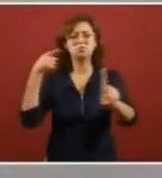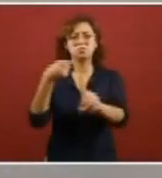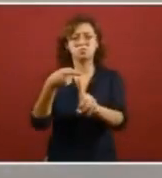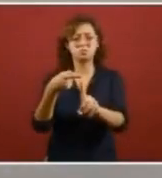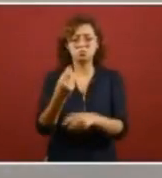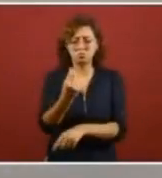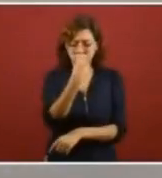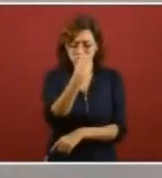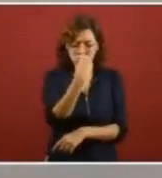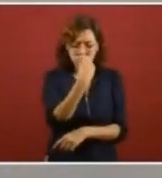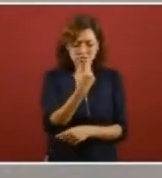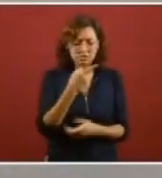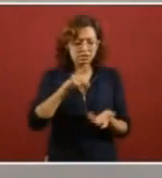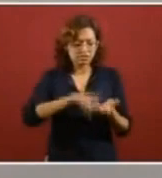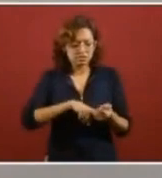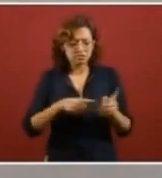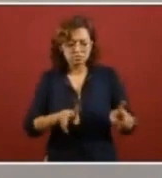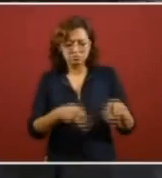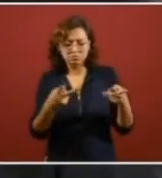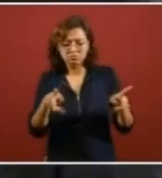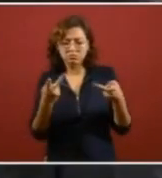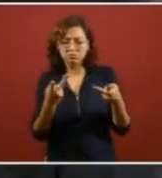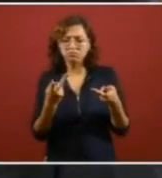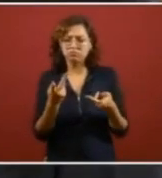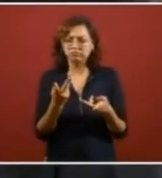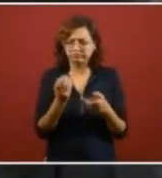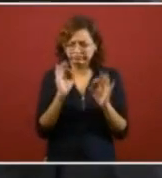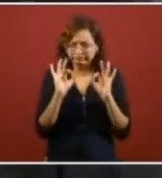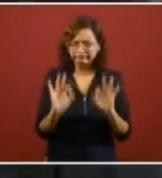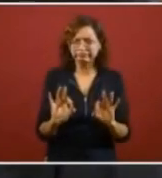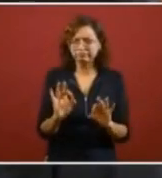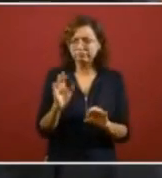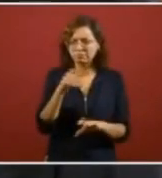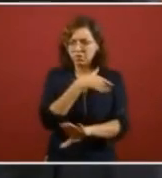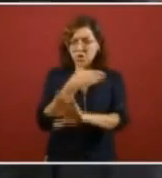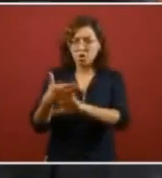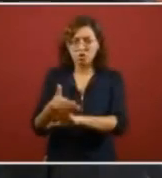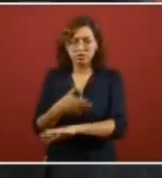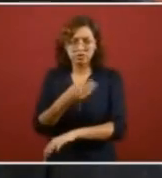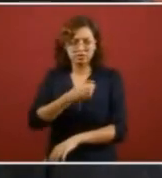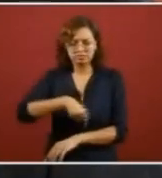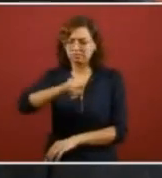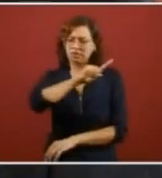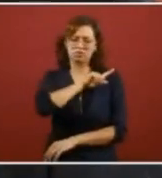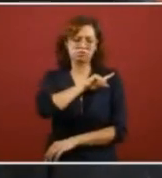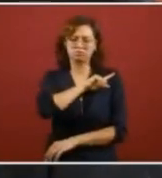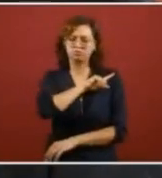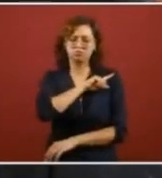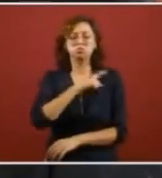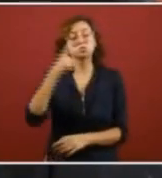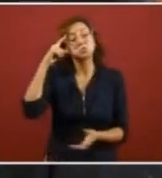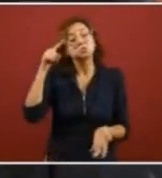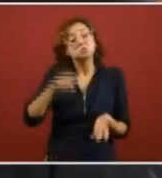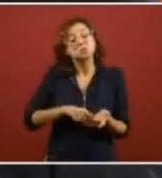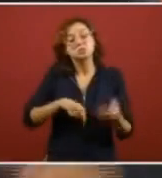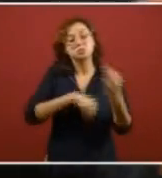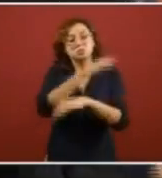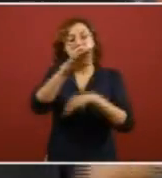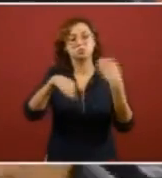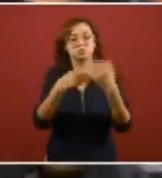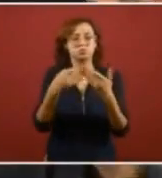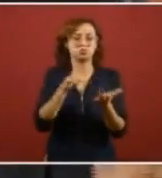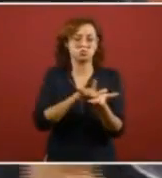producir sin afectar la salud. Creo yo que vamos a contar con el apoyo de todos